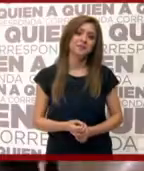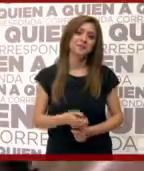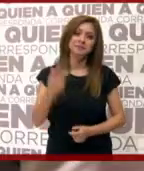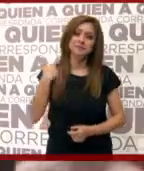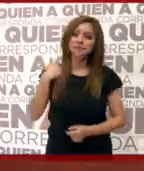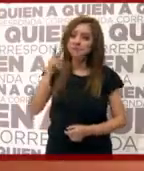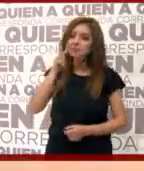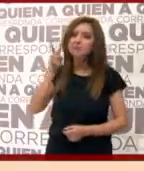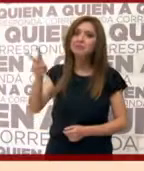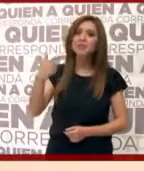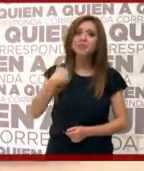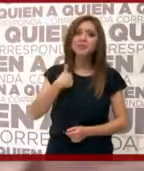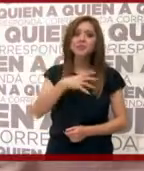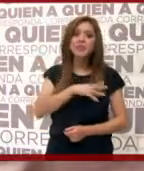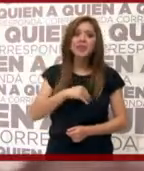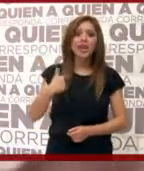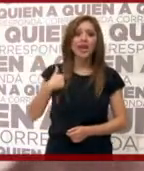alegre es...